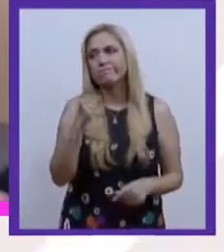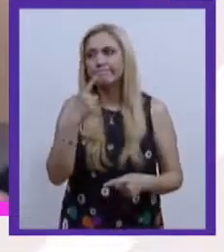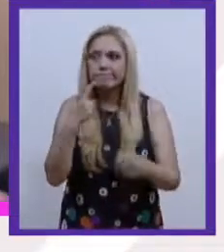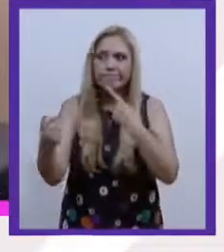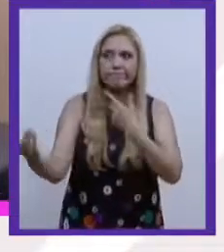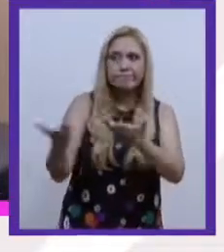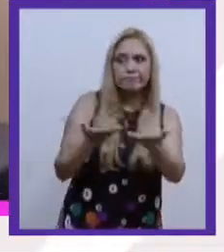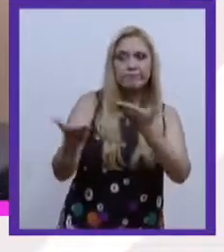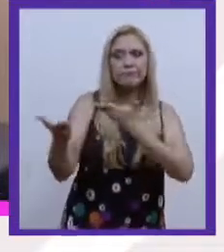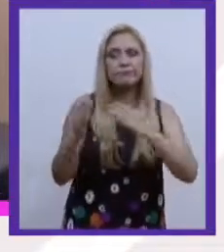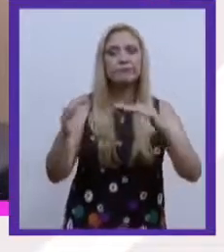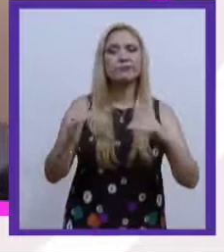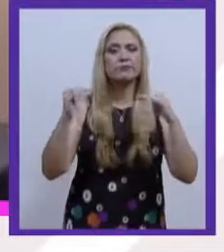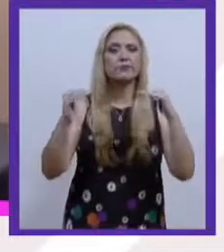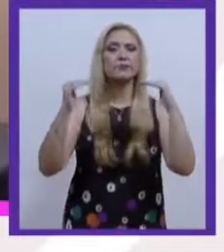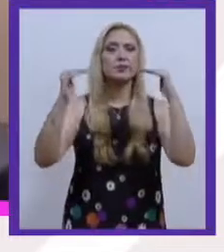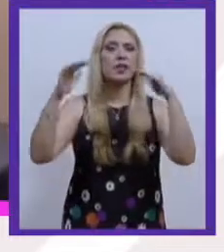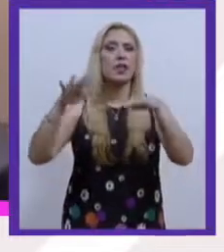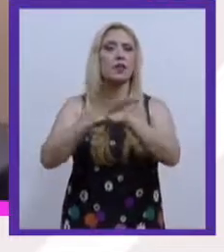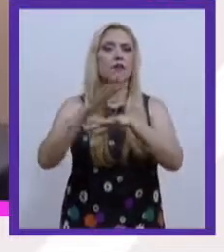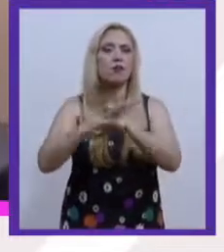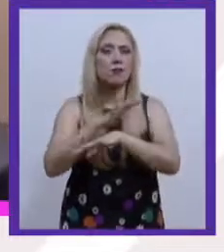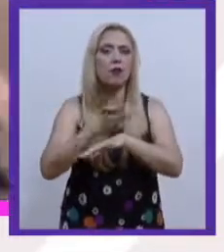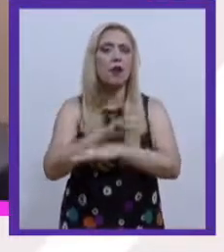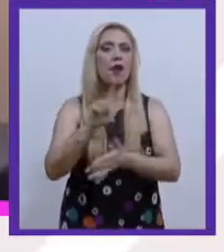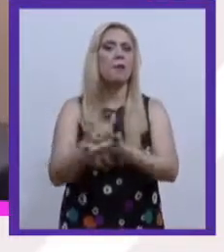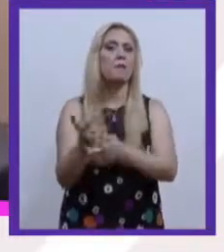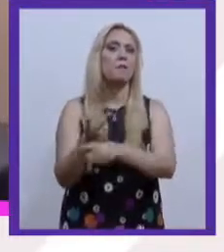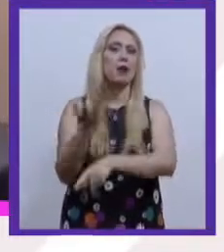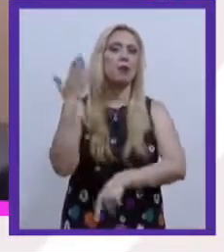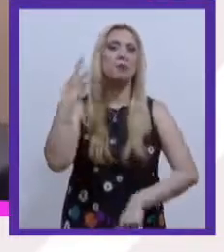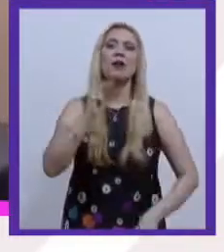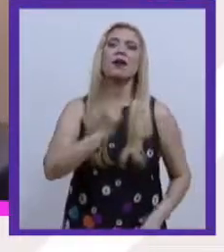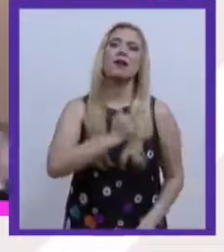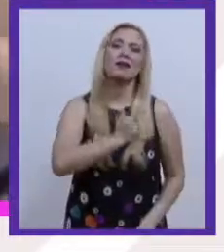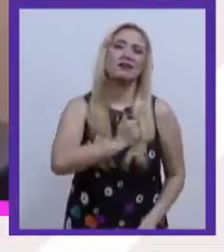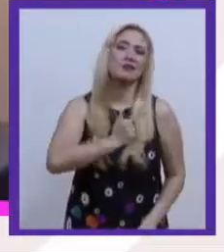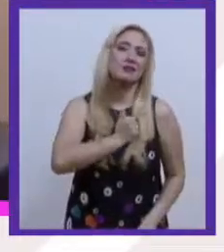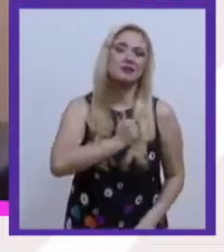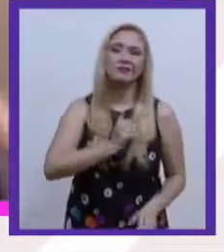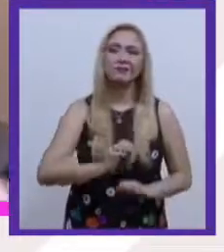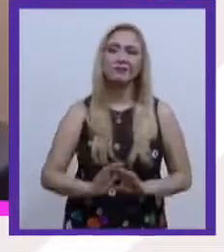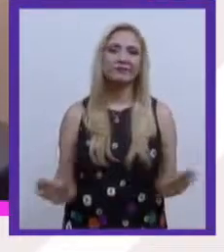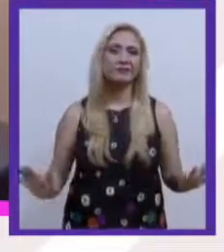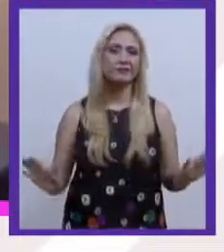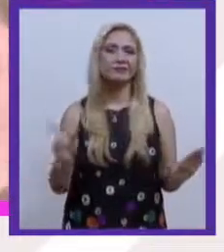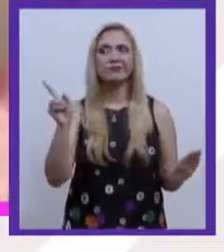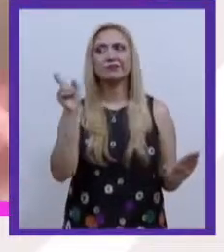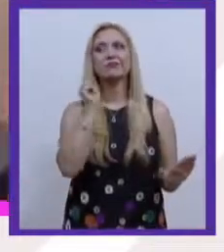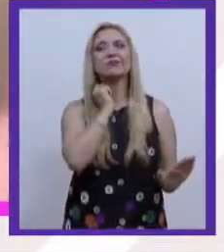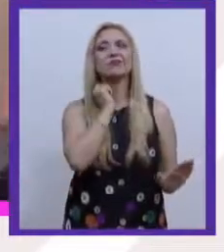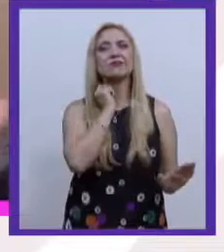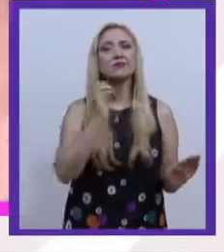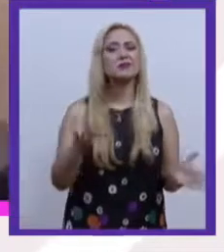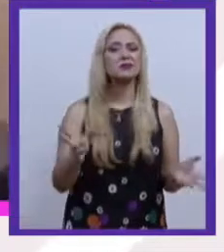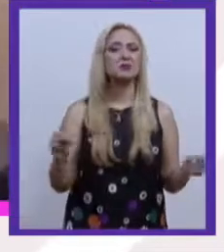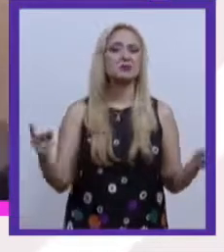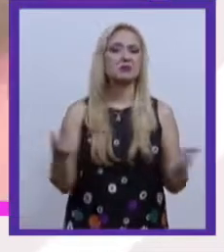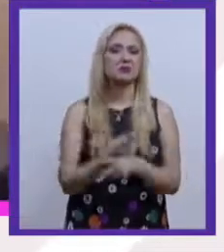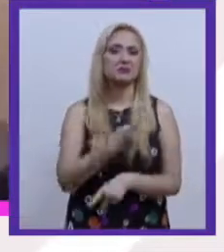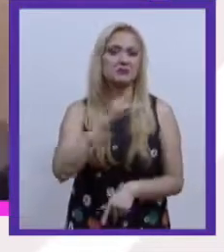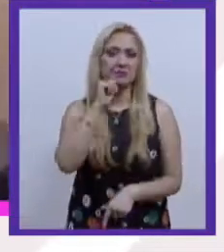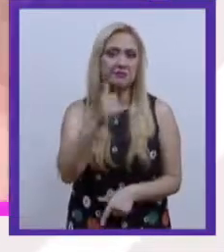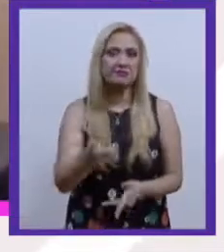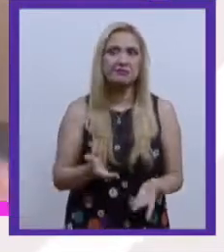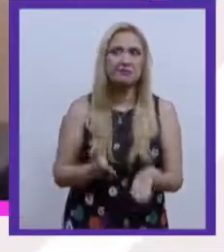para que avanzara esta reforma en la legislatura pasada, pero desafortunadamente fue turnada al Senado de la República y ahí no ha pasado. Ya la